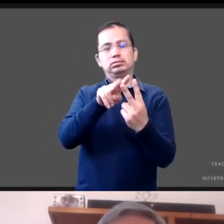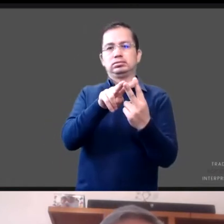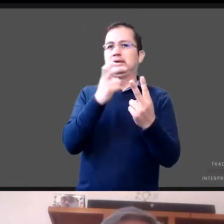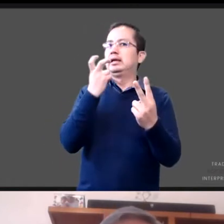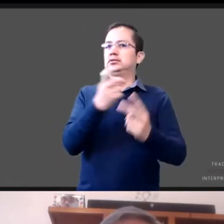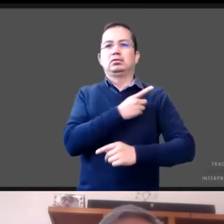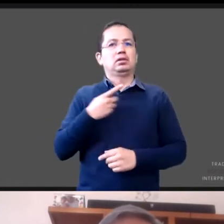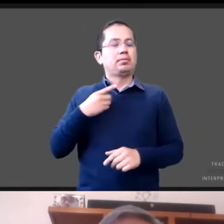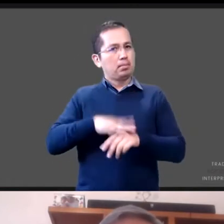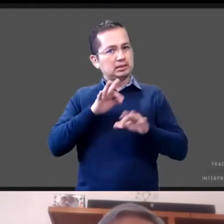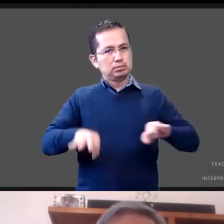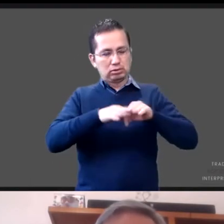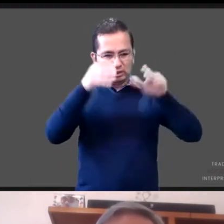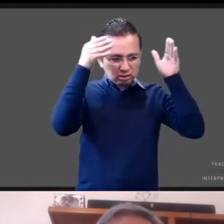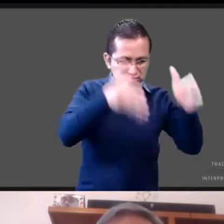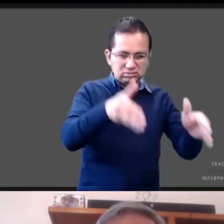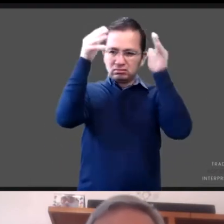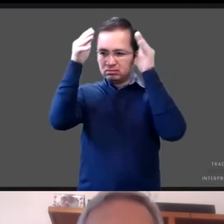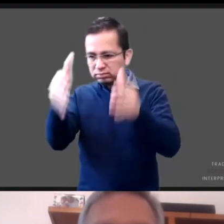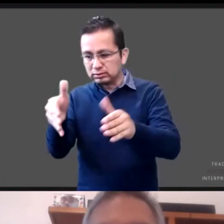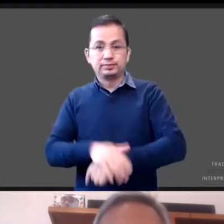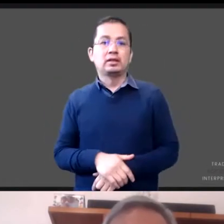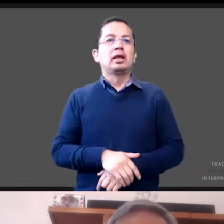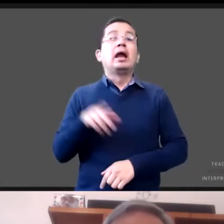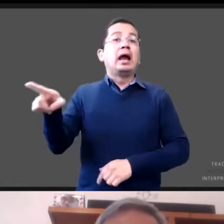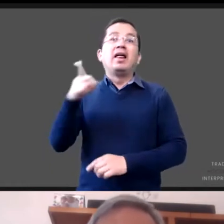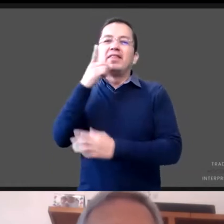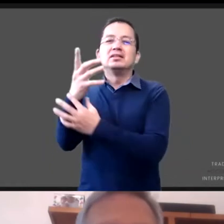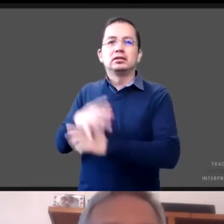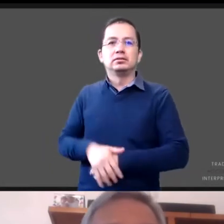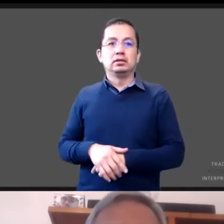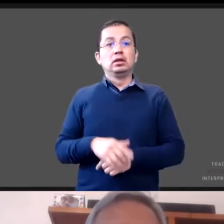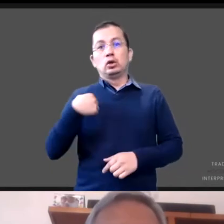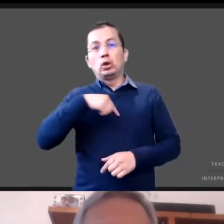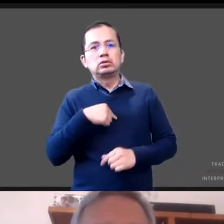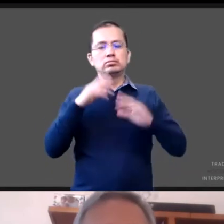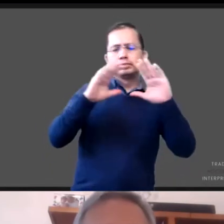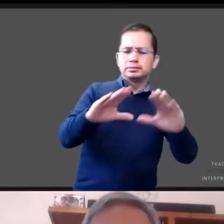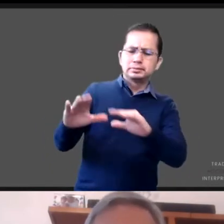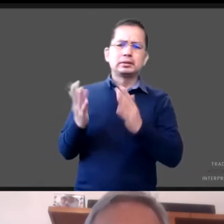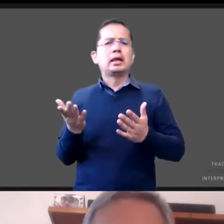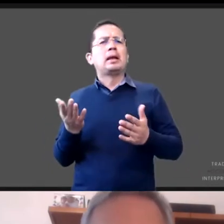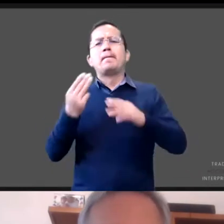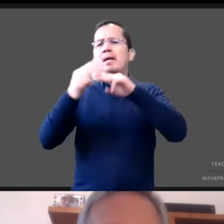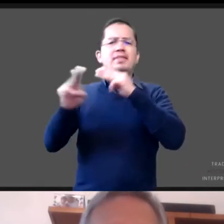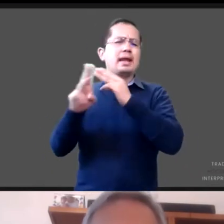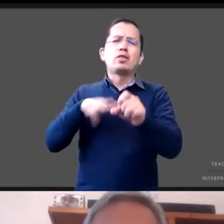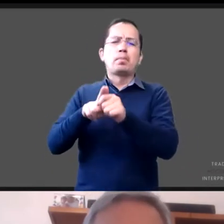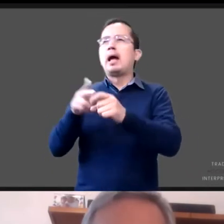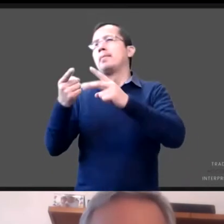olvidarnos un poco durante este periodo de las disciplinas tradicionales, de la currícula tradicional, y trabajar